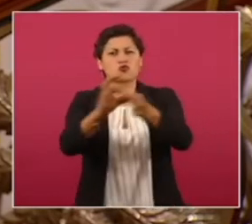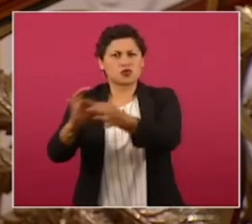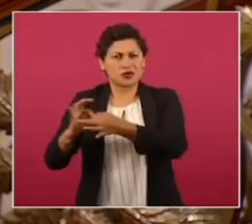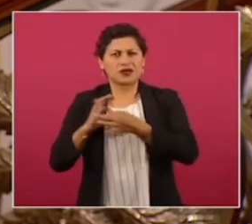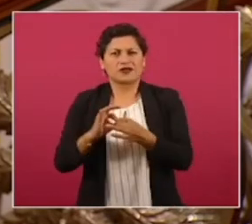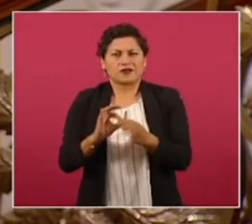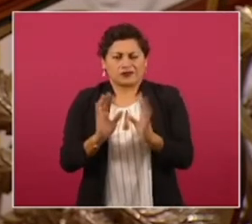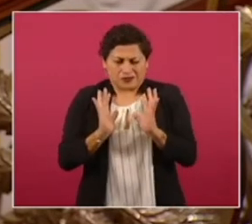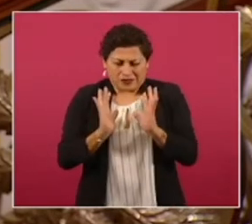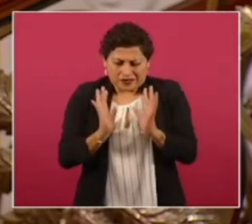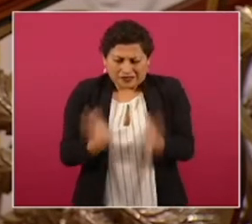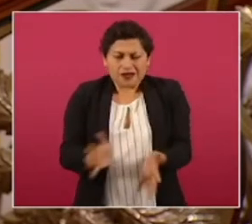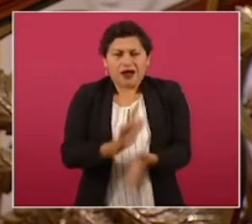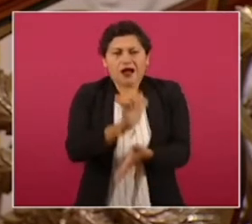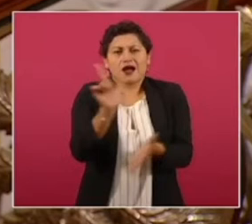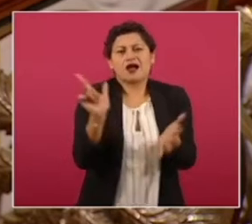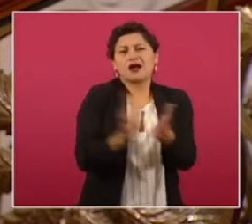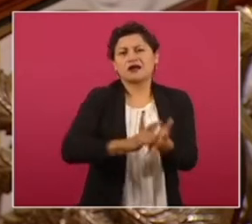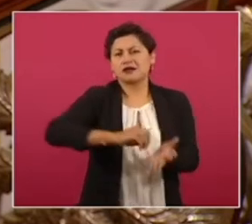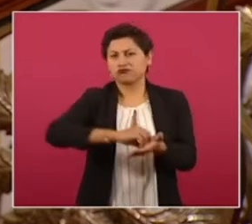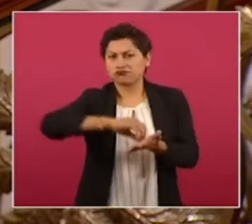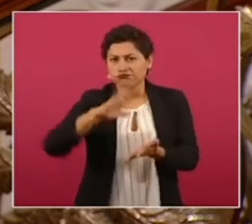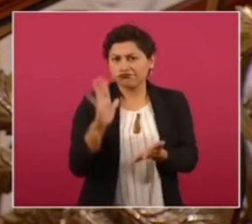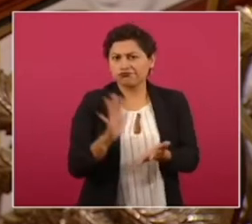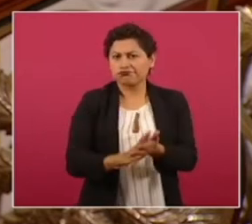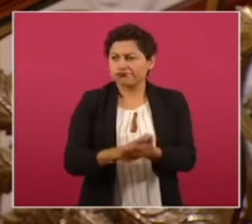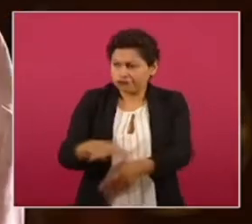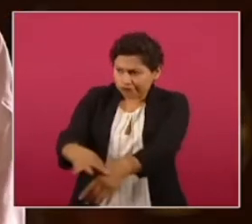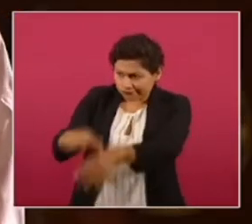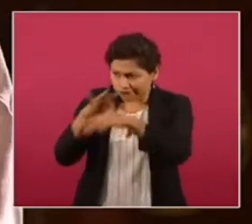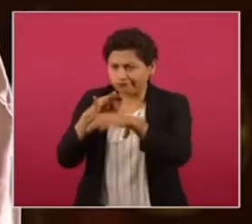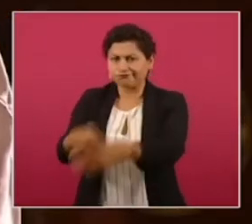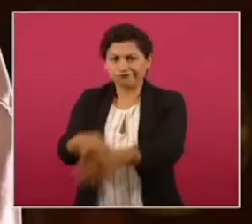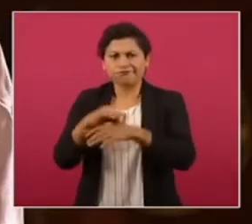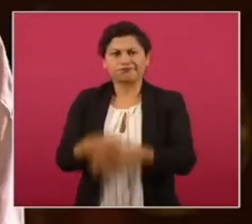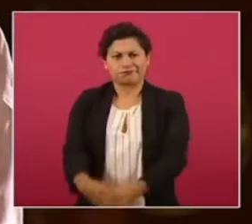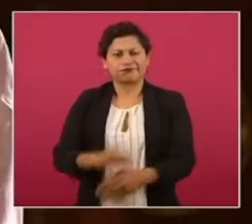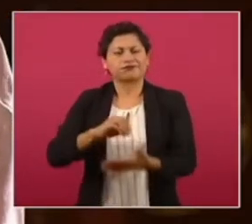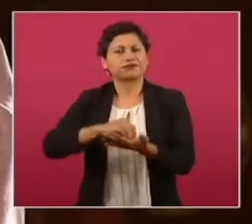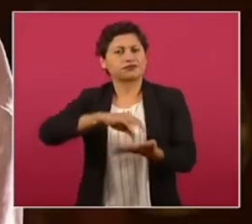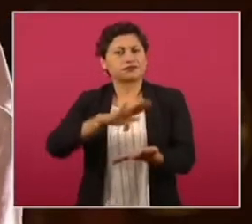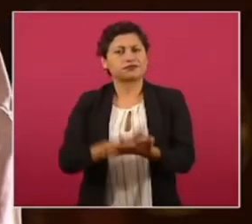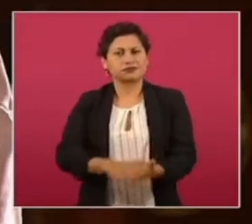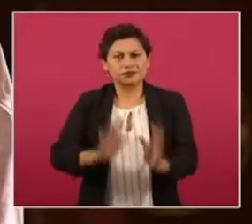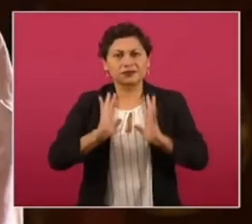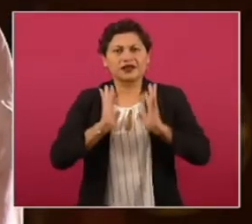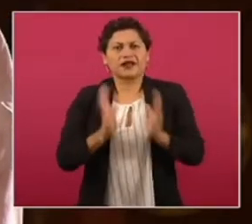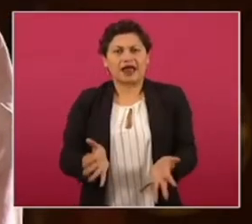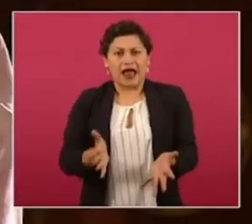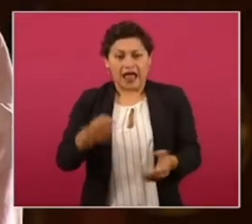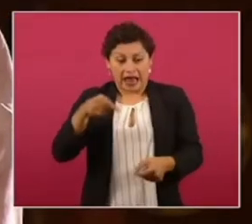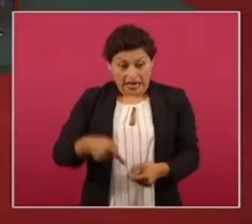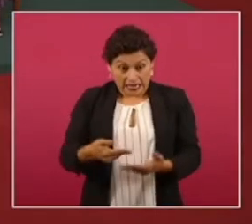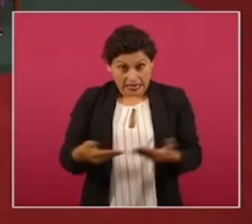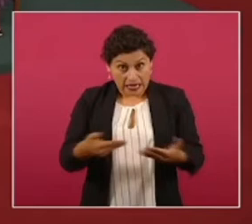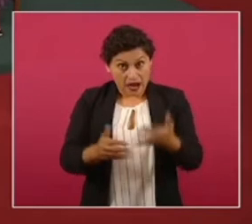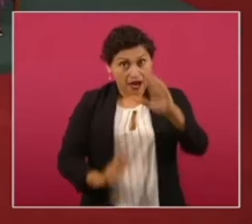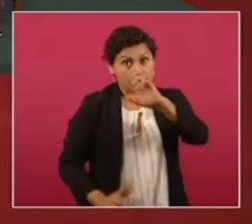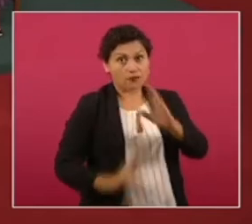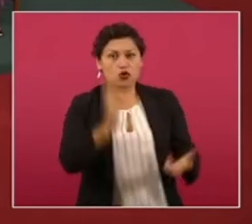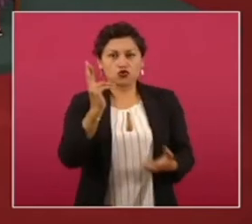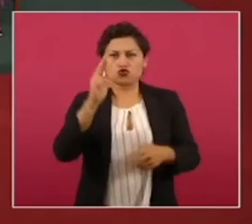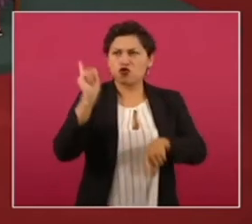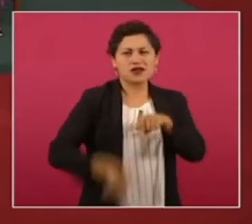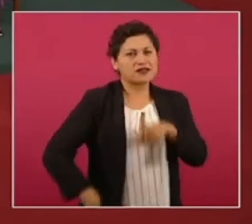las reformas. Dejemos los hechos consumados, que no puedan destruir esta revolución. Fin